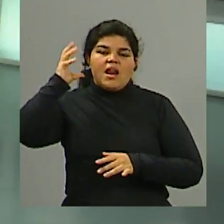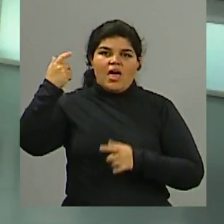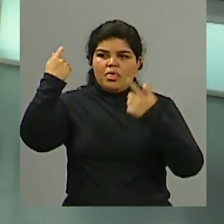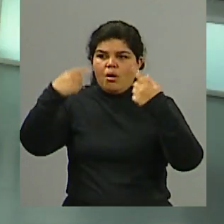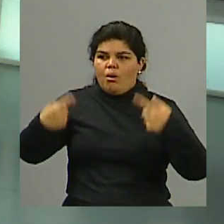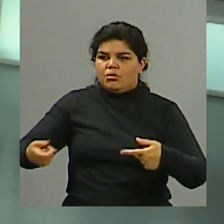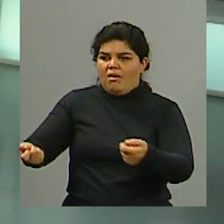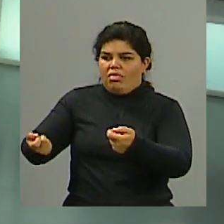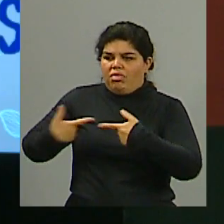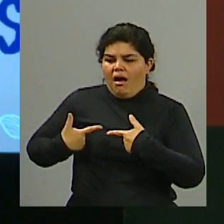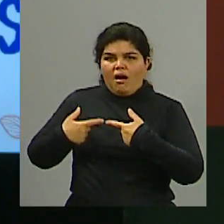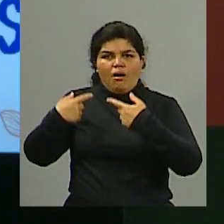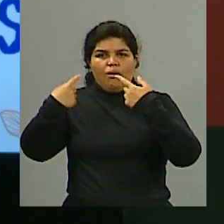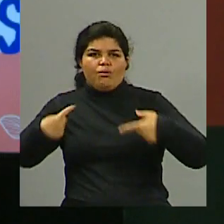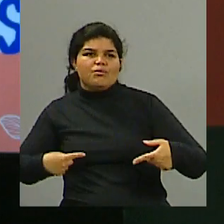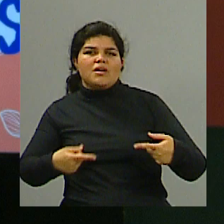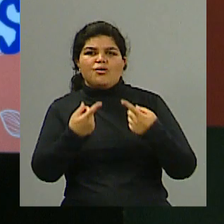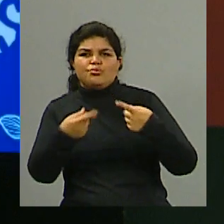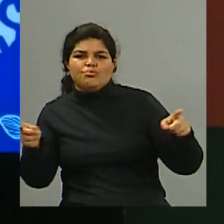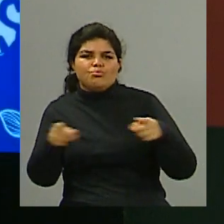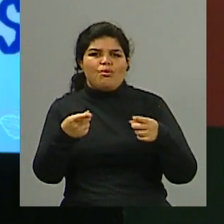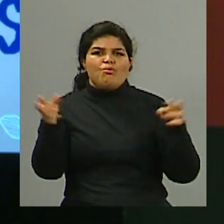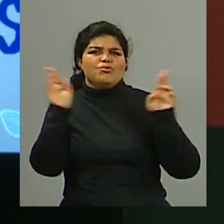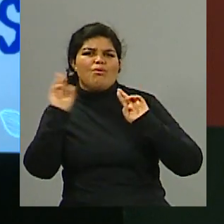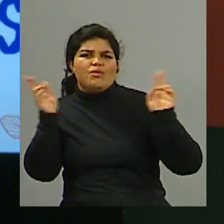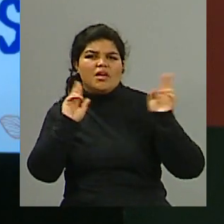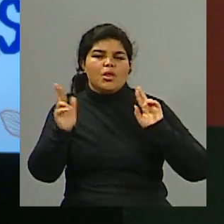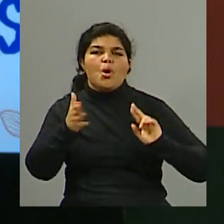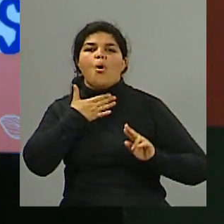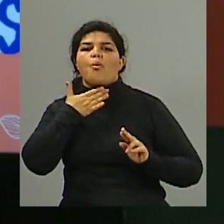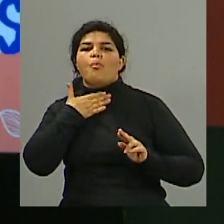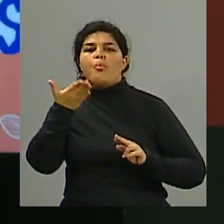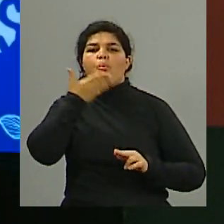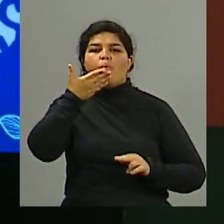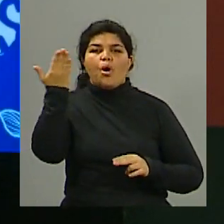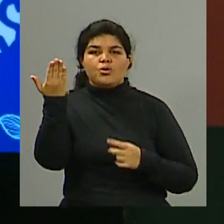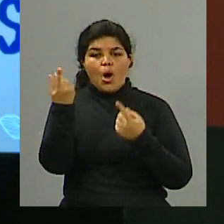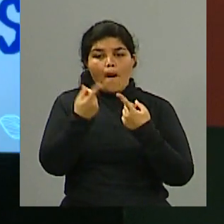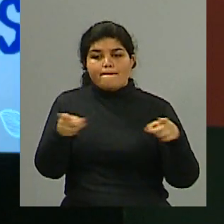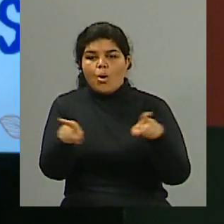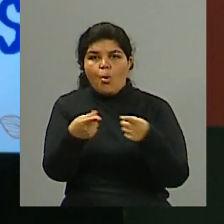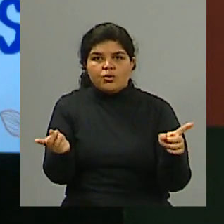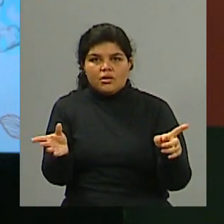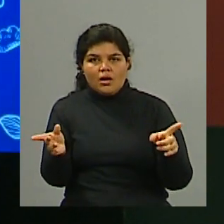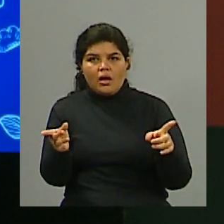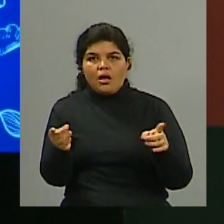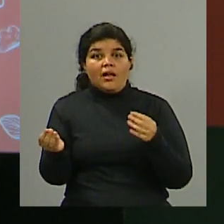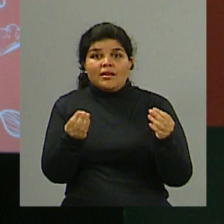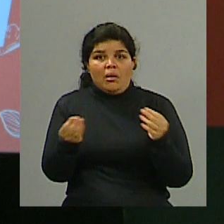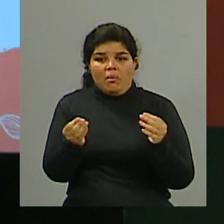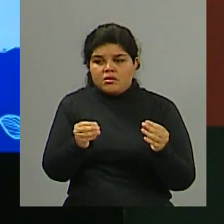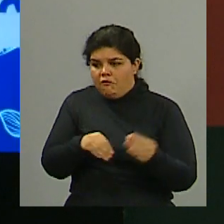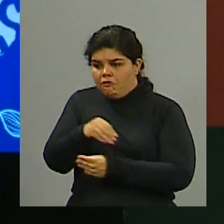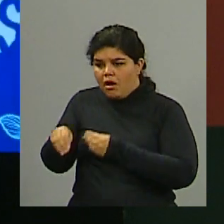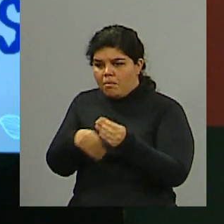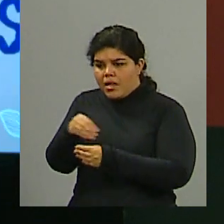Eso de comunicar, el sonido, eso de las palabras, de escuchar música, de juntar a las familias en su momento